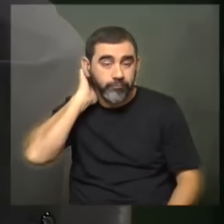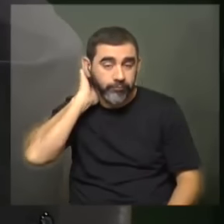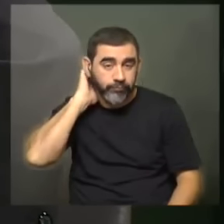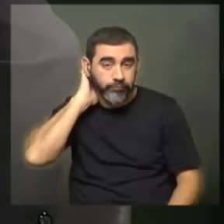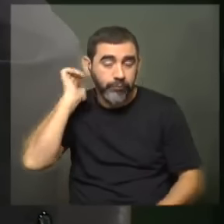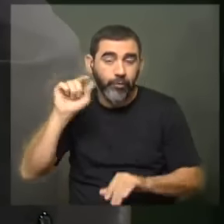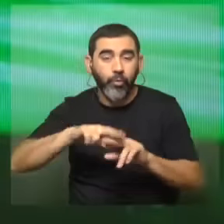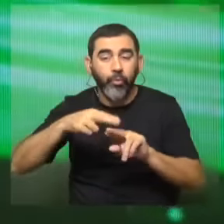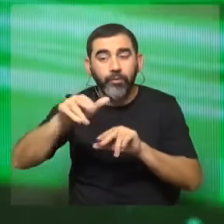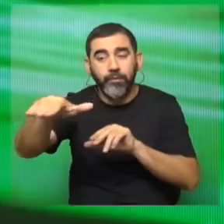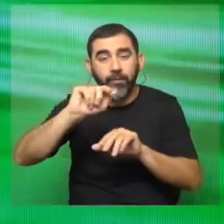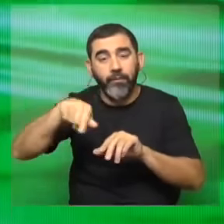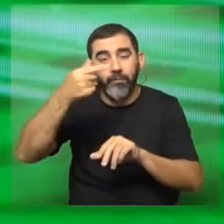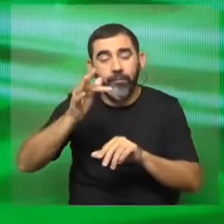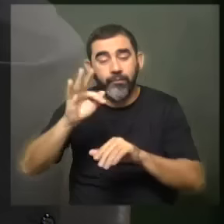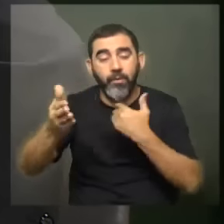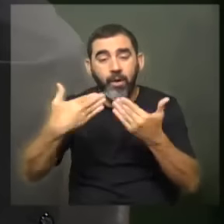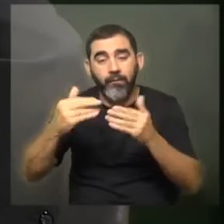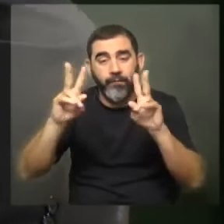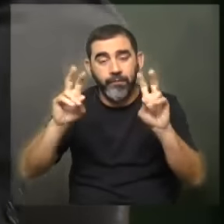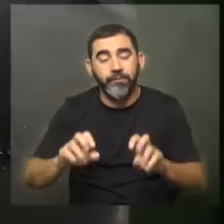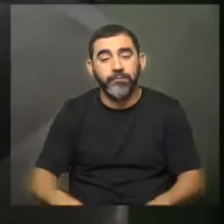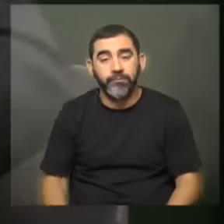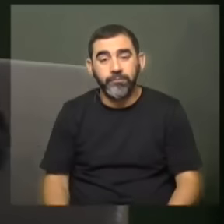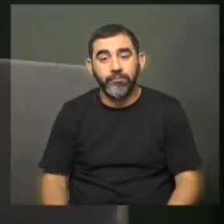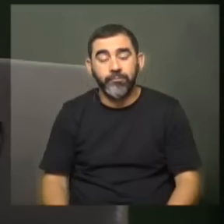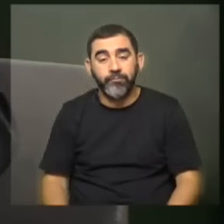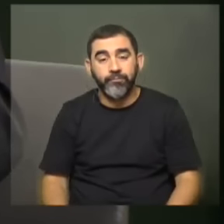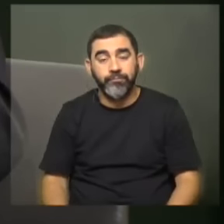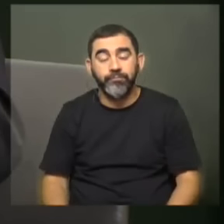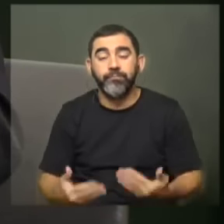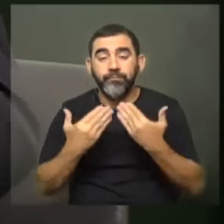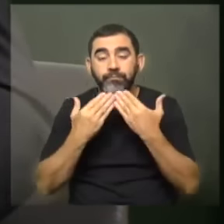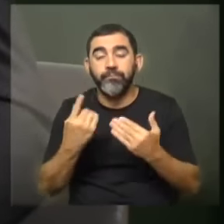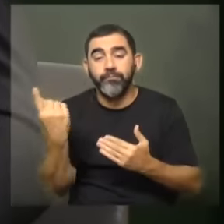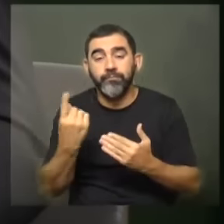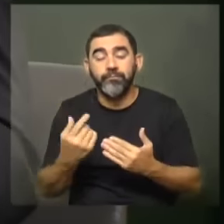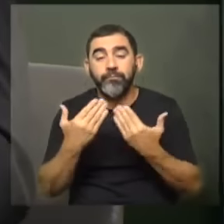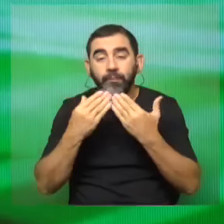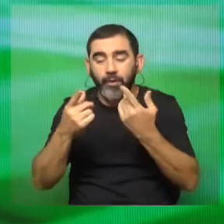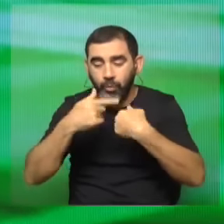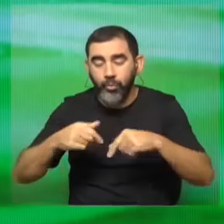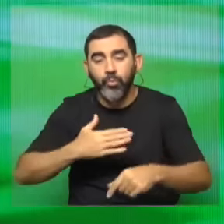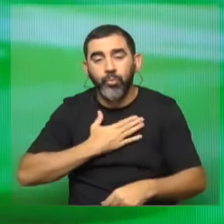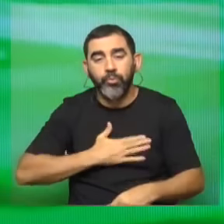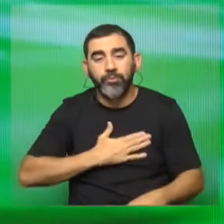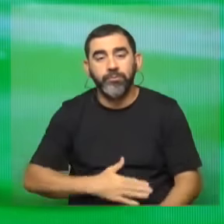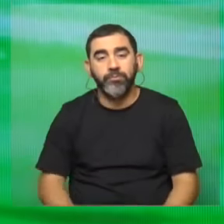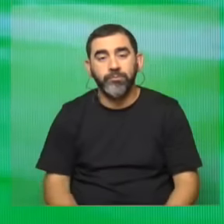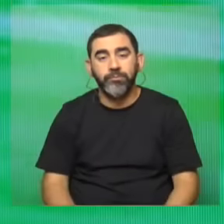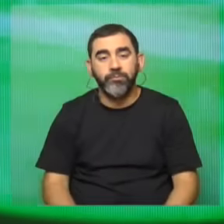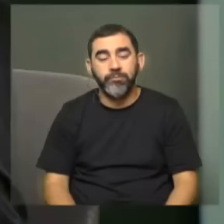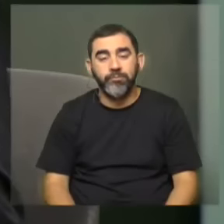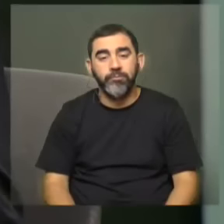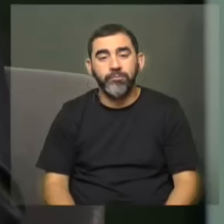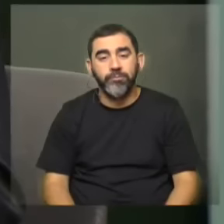convocar nuevamente entonces para seguir hablando de este y otros asuntos ministro gracias por estos minutos con mb noticias Será un placer como siempre buenos días a